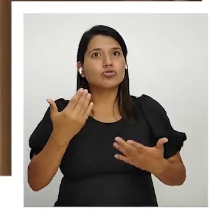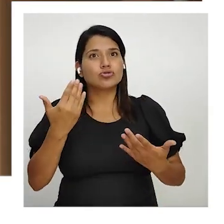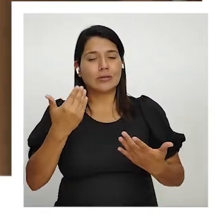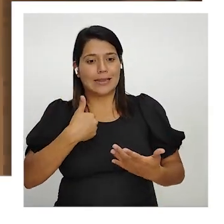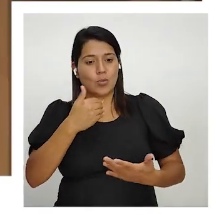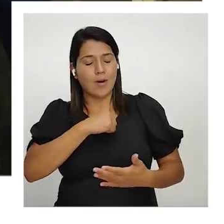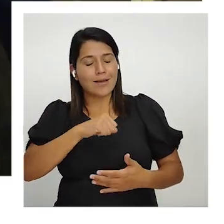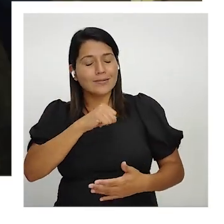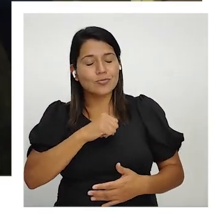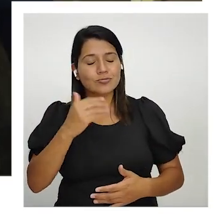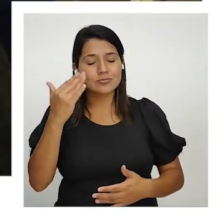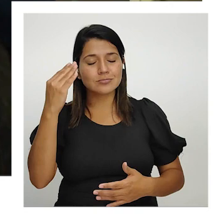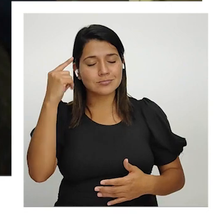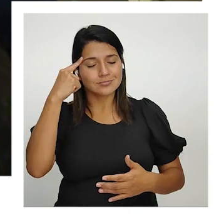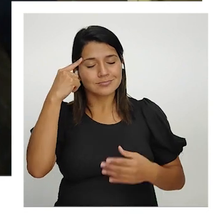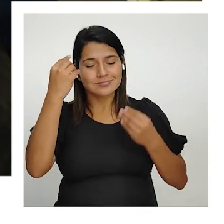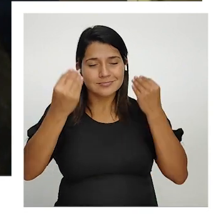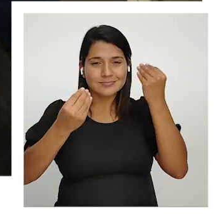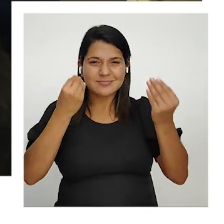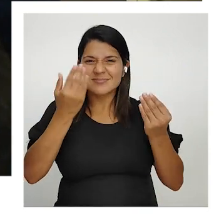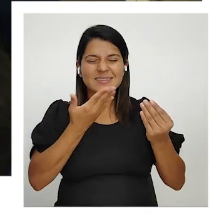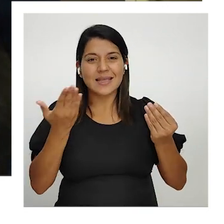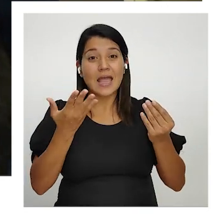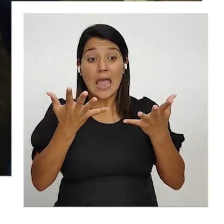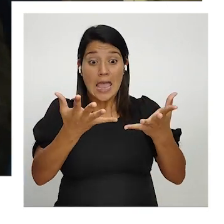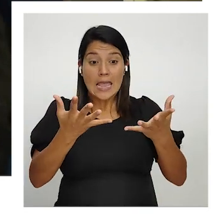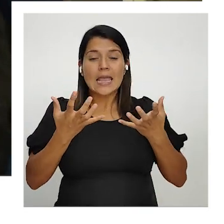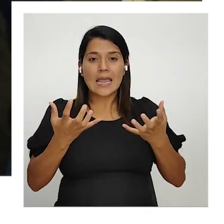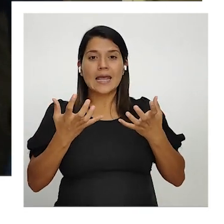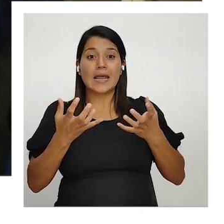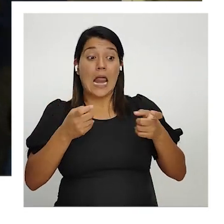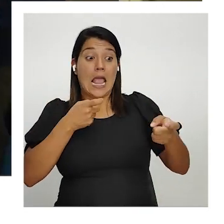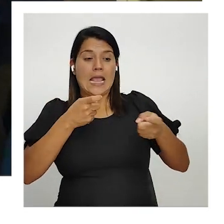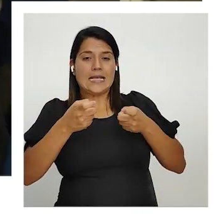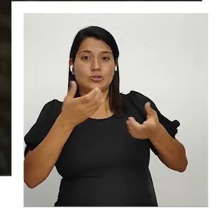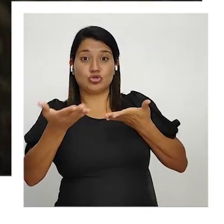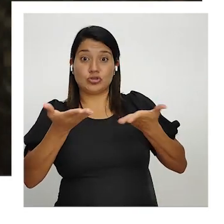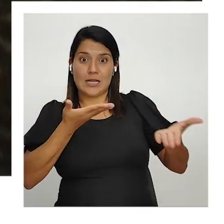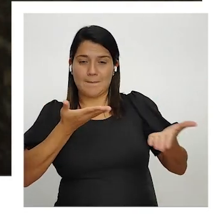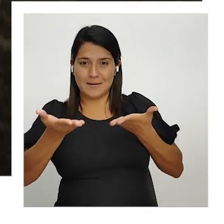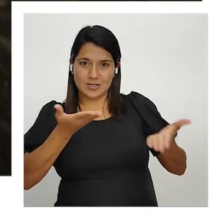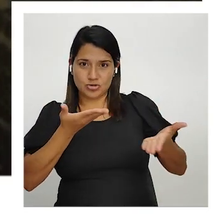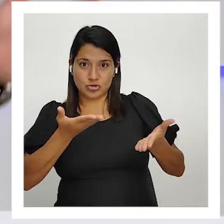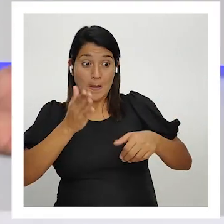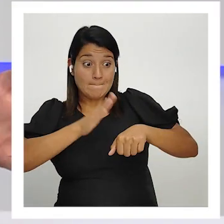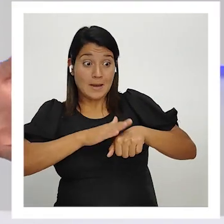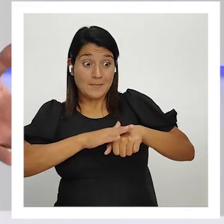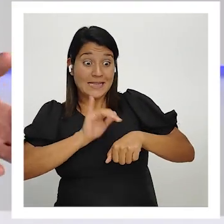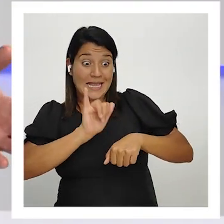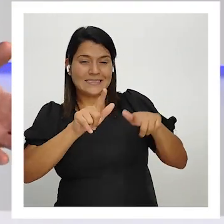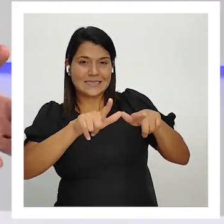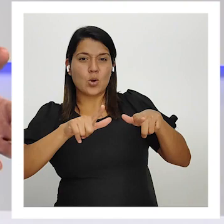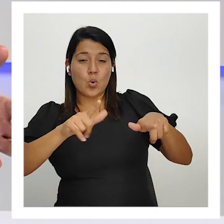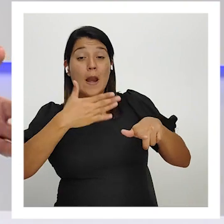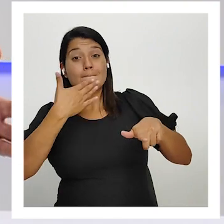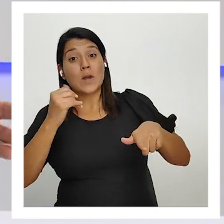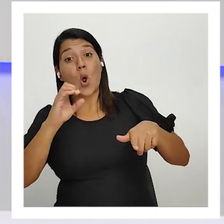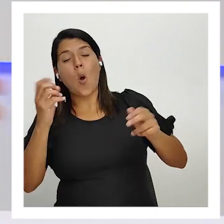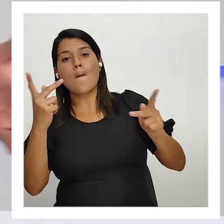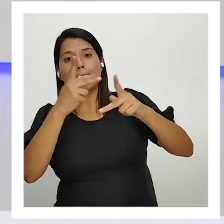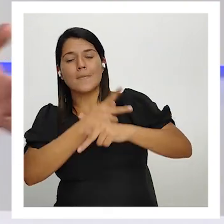querer que la gestión de los servicios que hacen que ese lugar sea un mejor lugar o un peor lugar